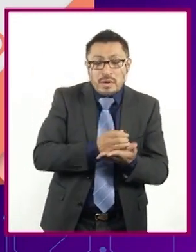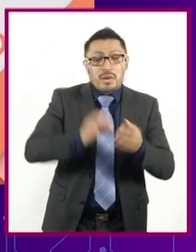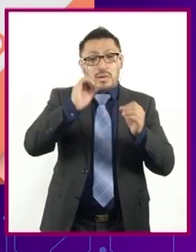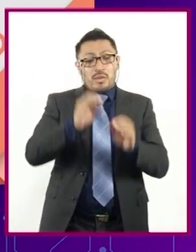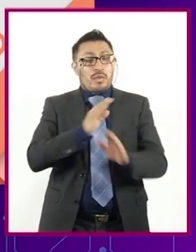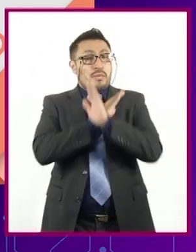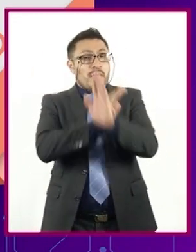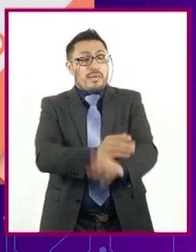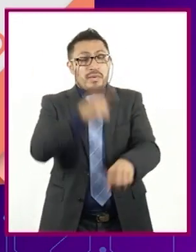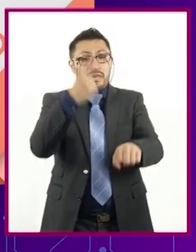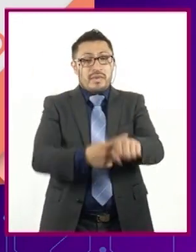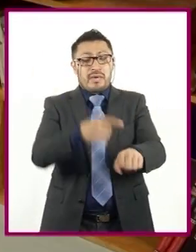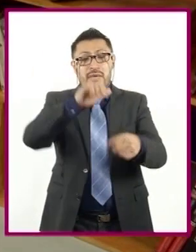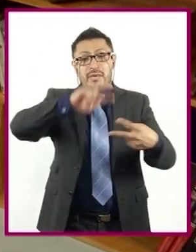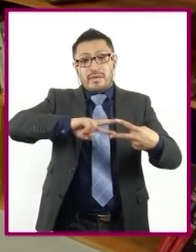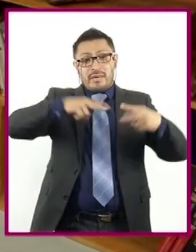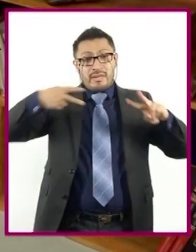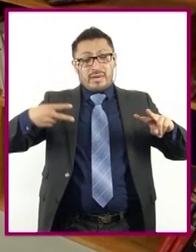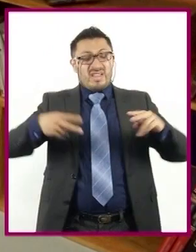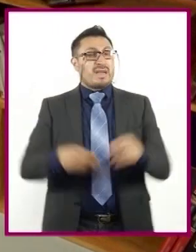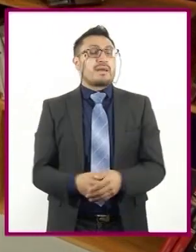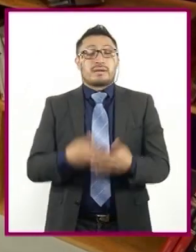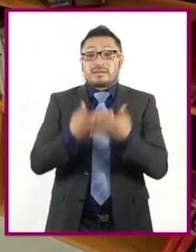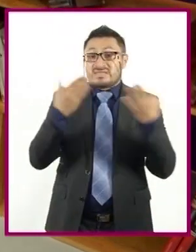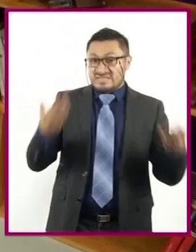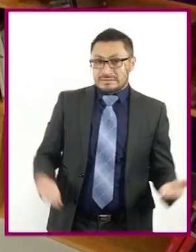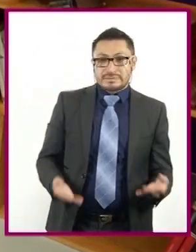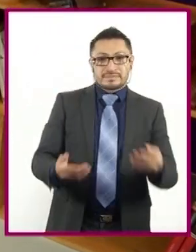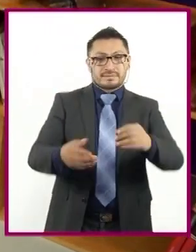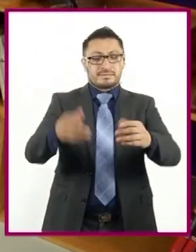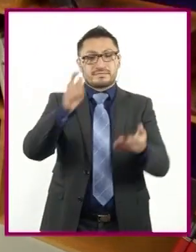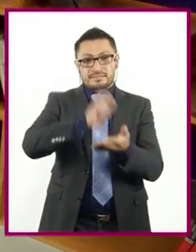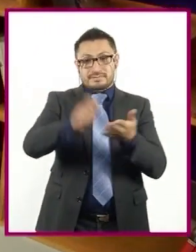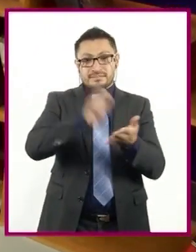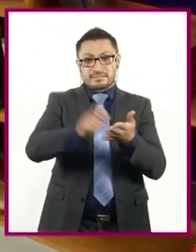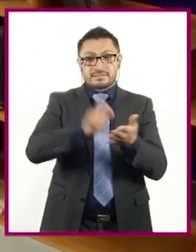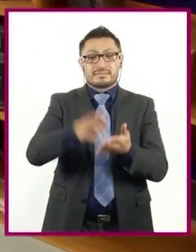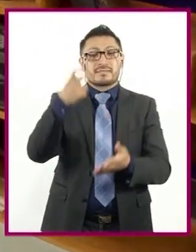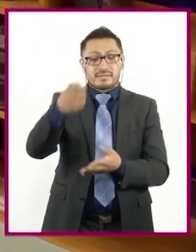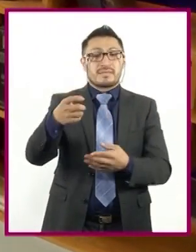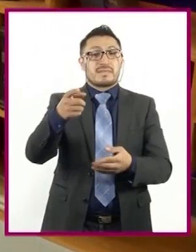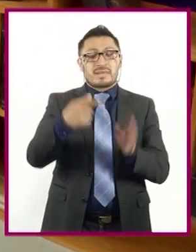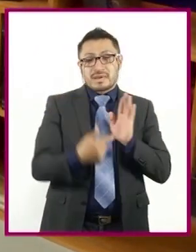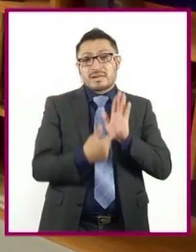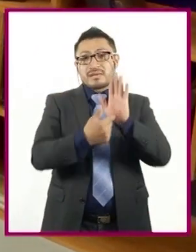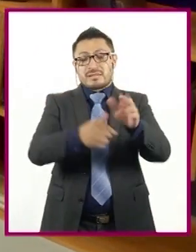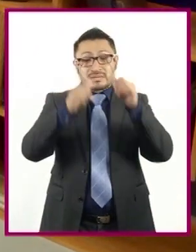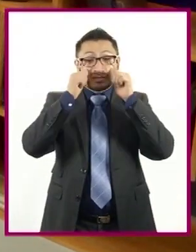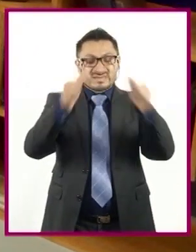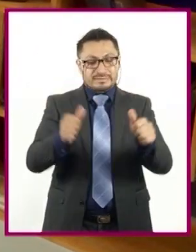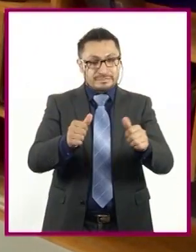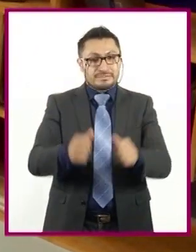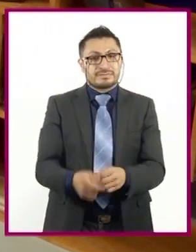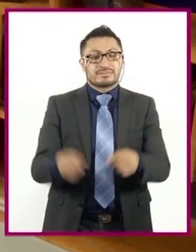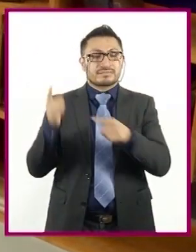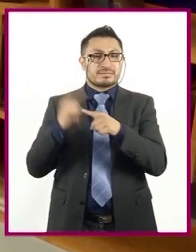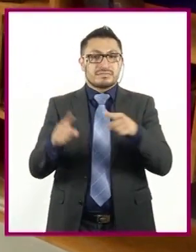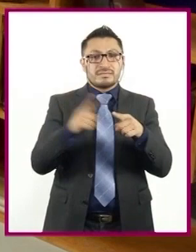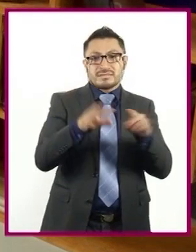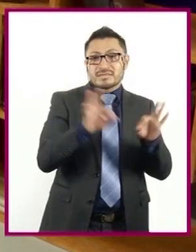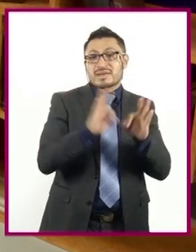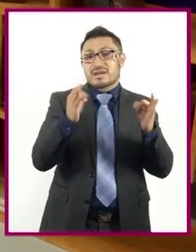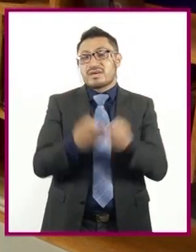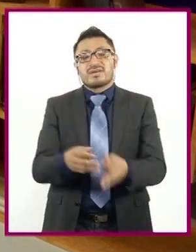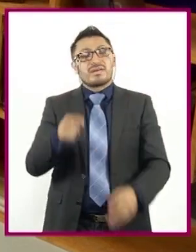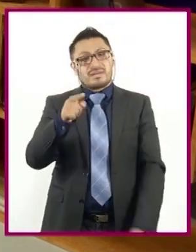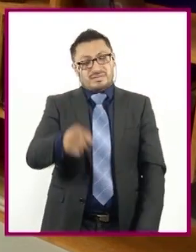enfermedades genéticas. Ahora, a partir del texto anterior, vamos a prestar atención a las diferentes maneras de